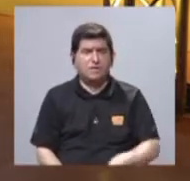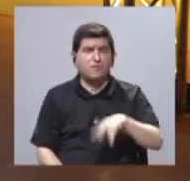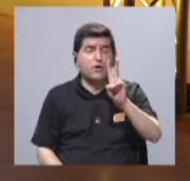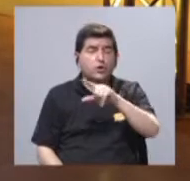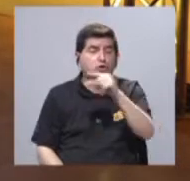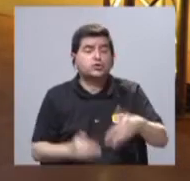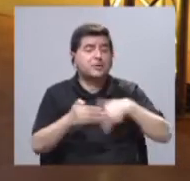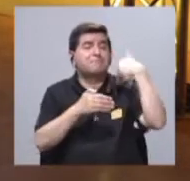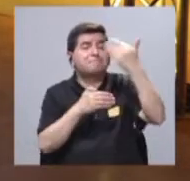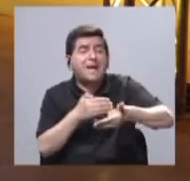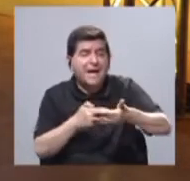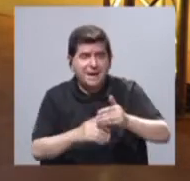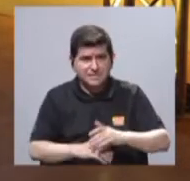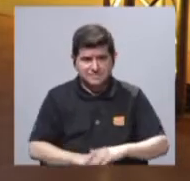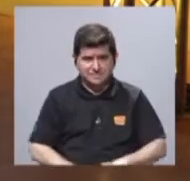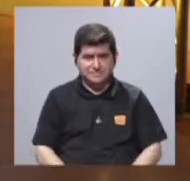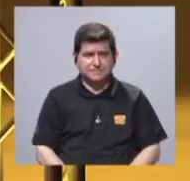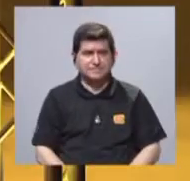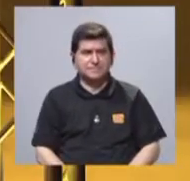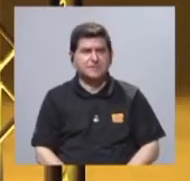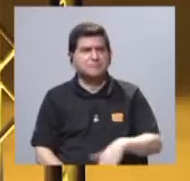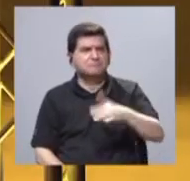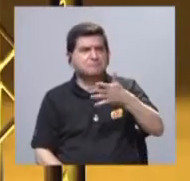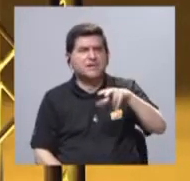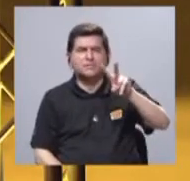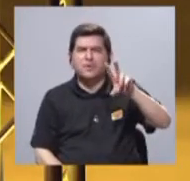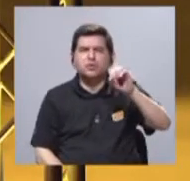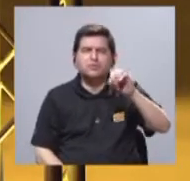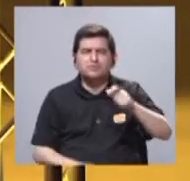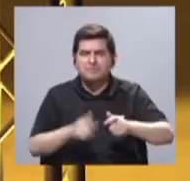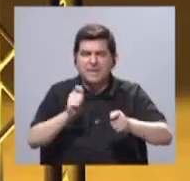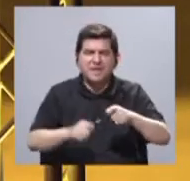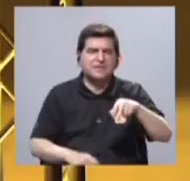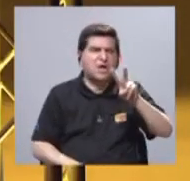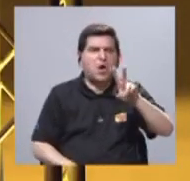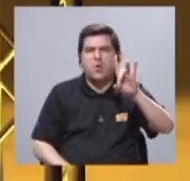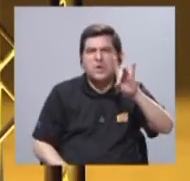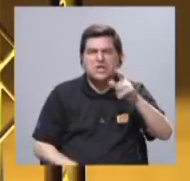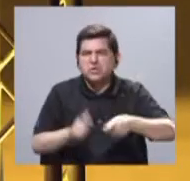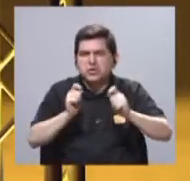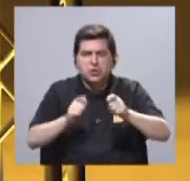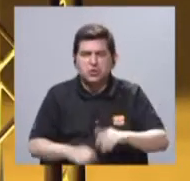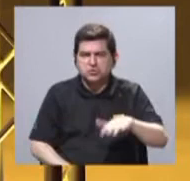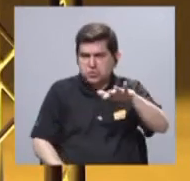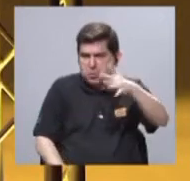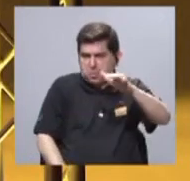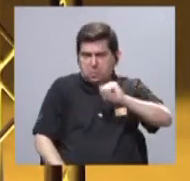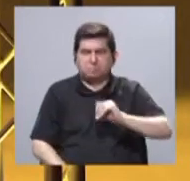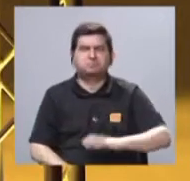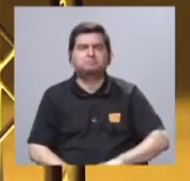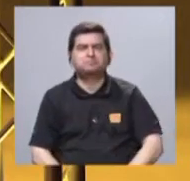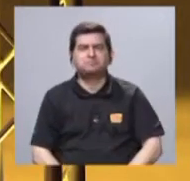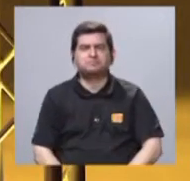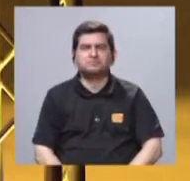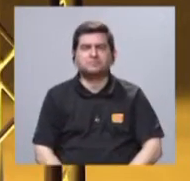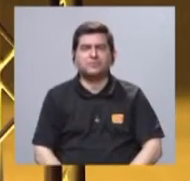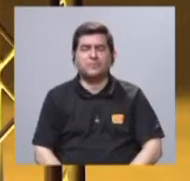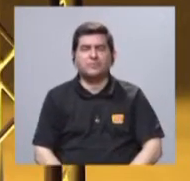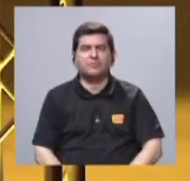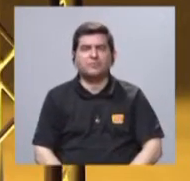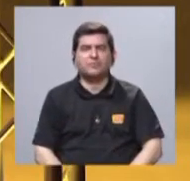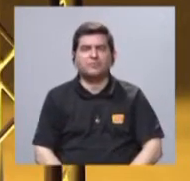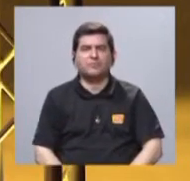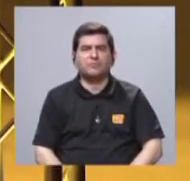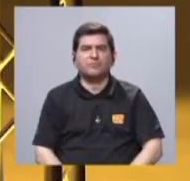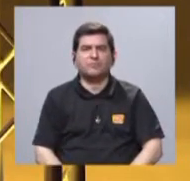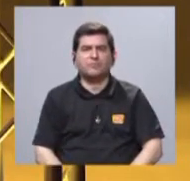fueron 2 semanas después, el 20 algo de septiembre, 28 de septiembre, sí, por ahí, o